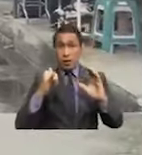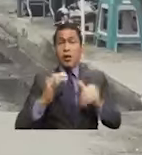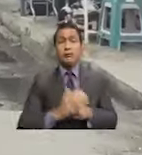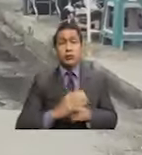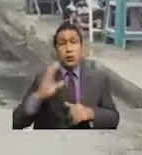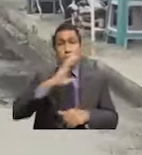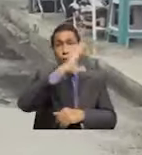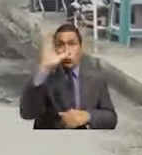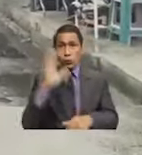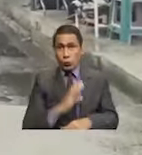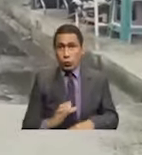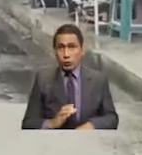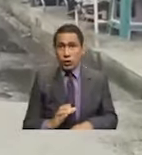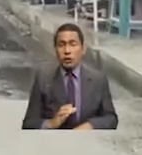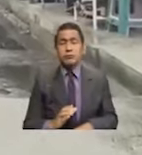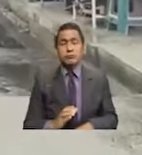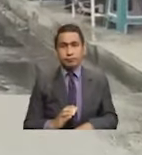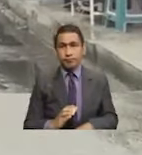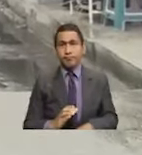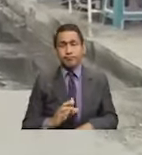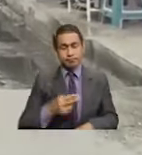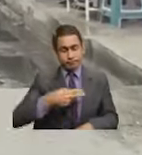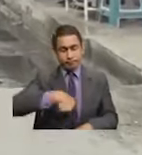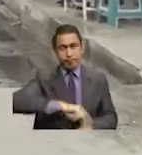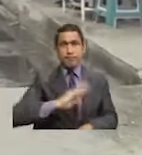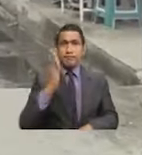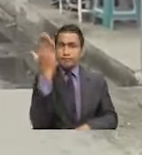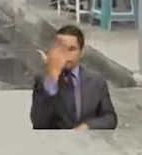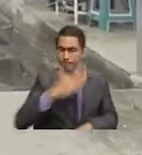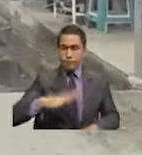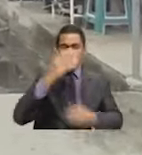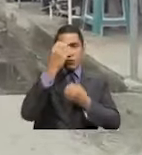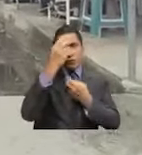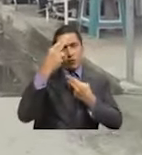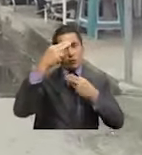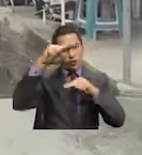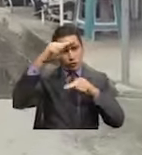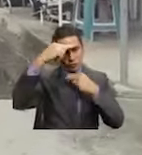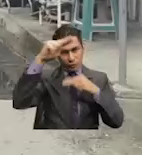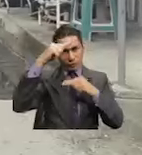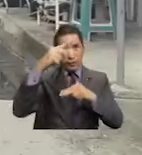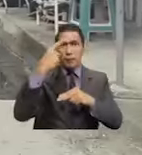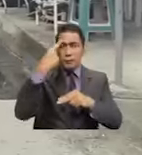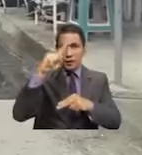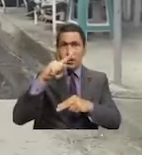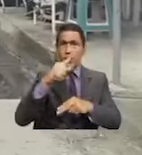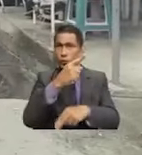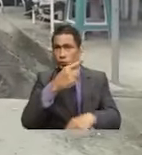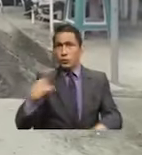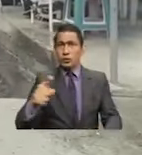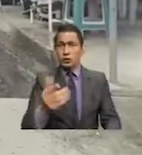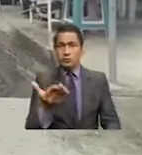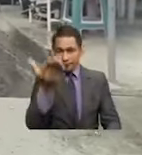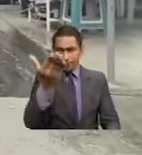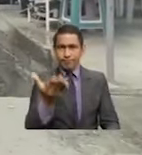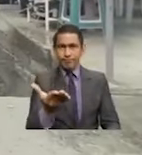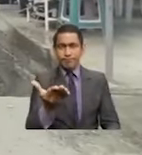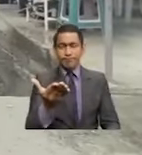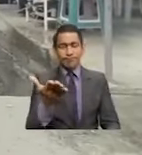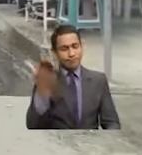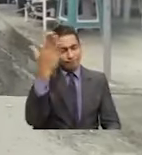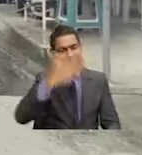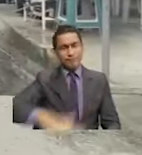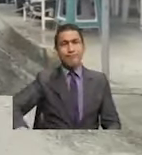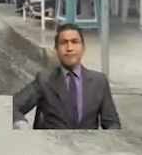Elena, estamos nosotros con esta información para todos y cada uno de ustedes. Desde el Cantón La